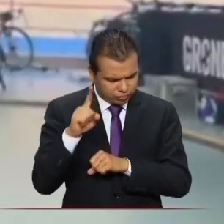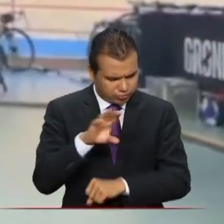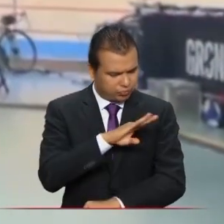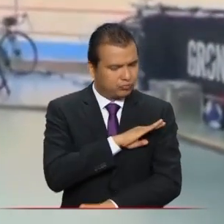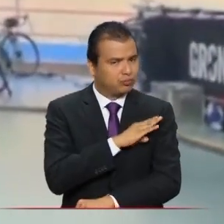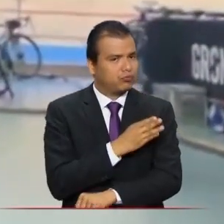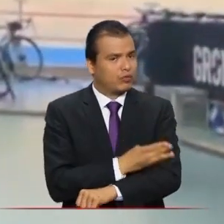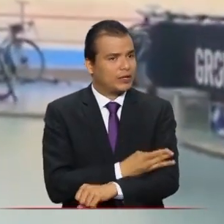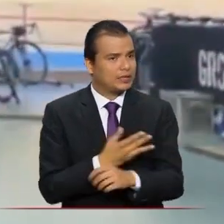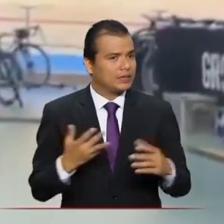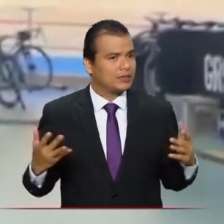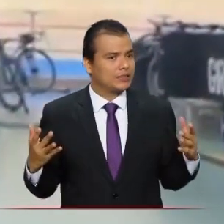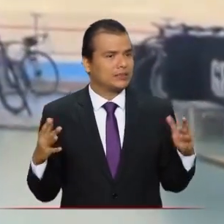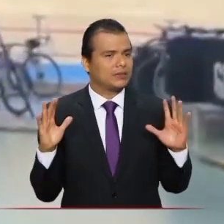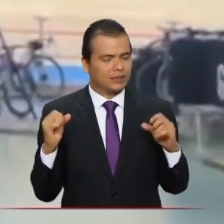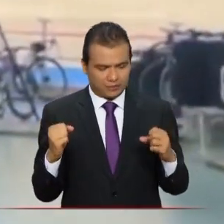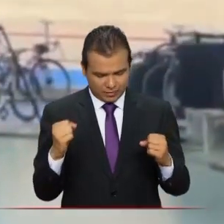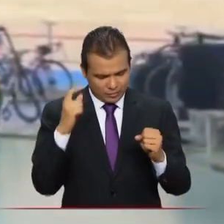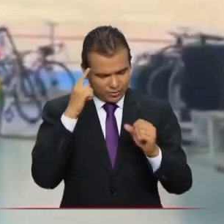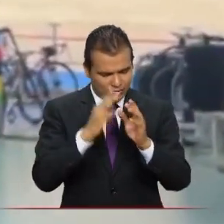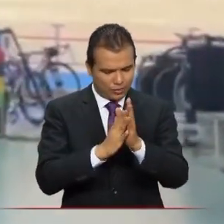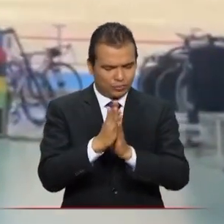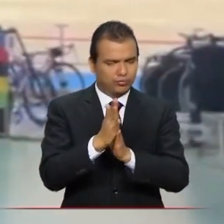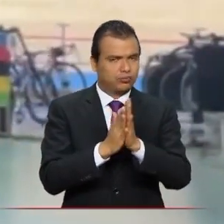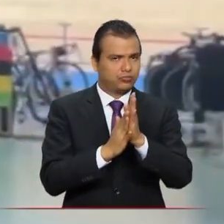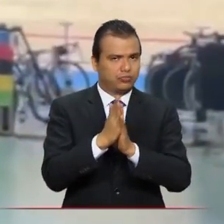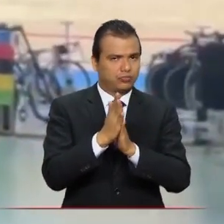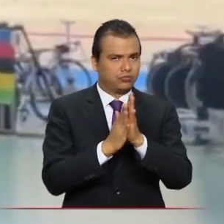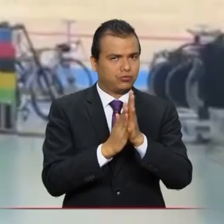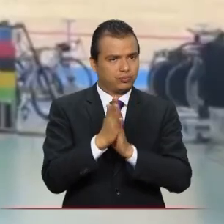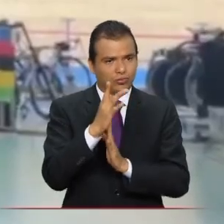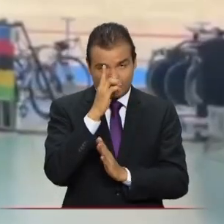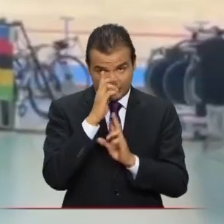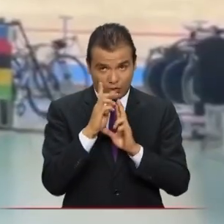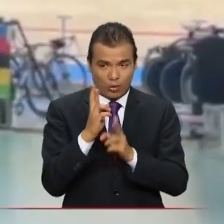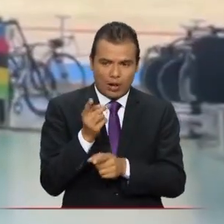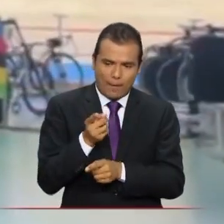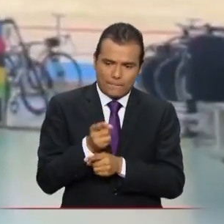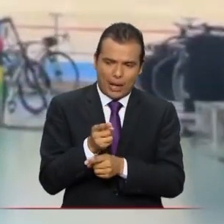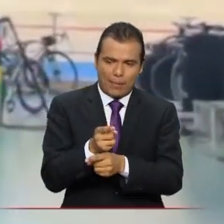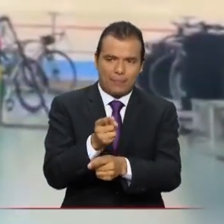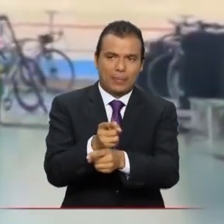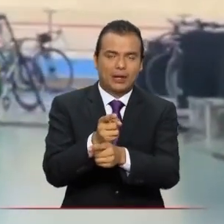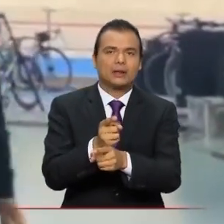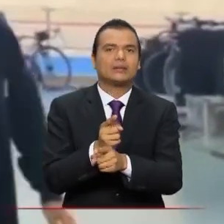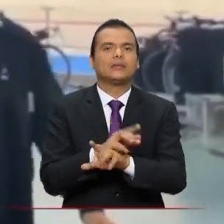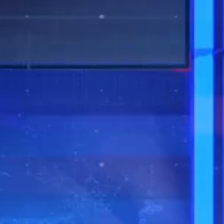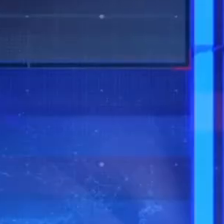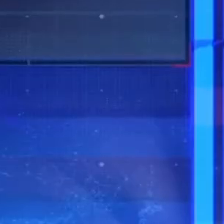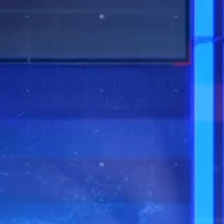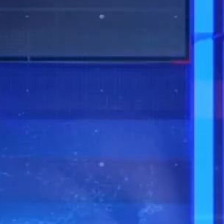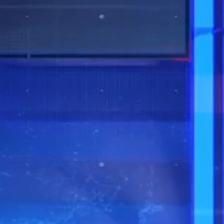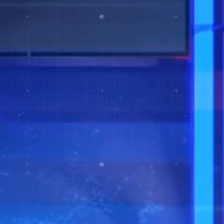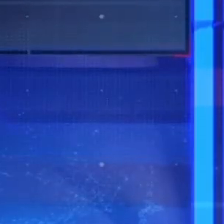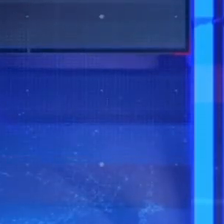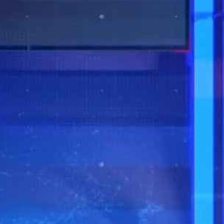evento y bueno, esperando a que los resultados lleguen con ansias de que el campeonato empiece.